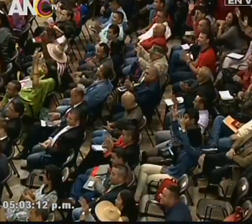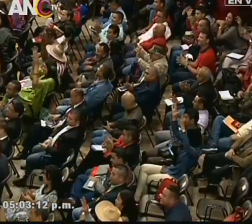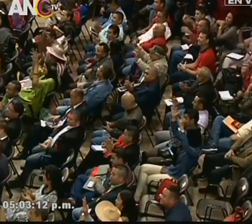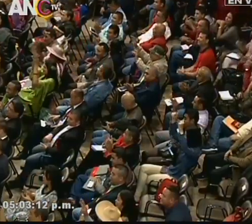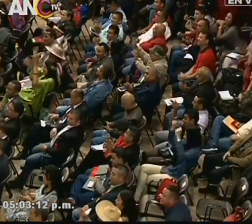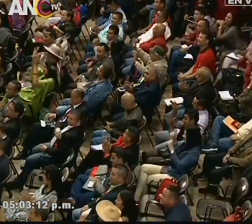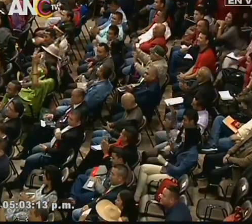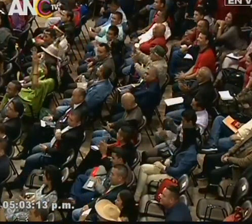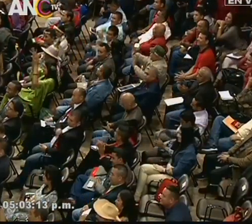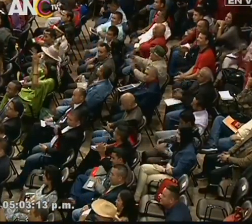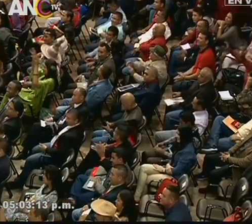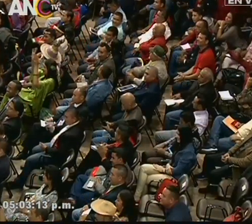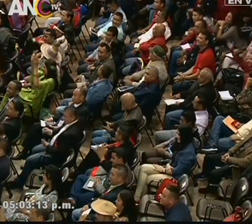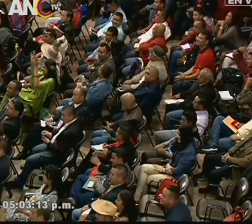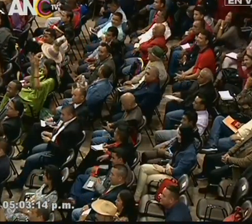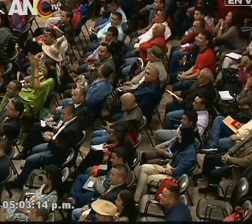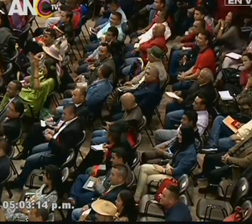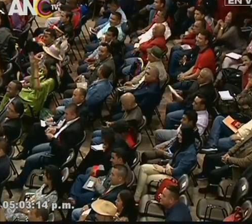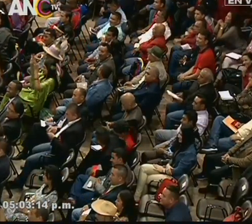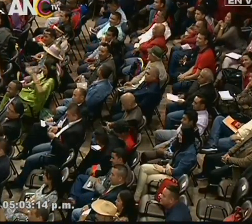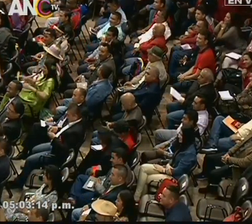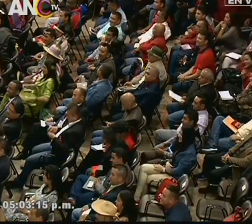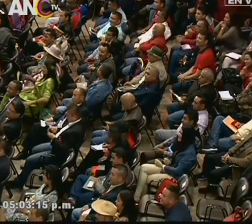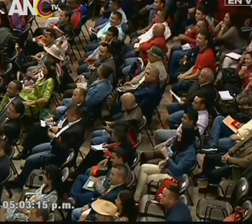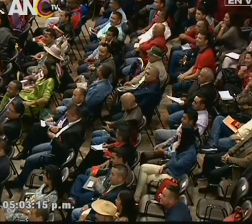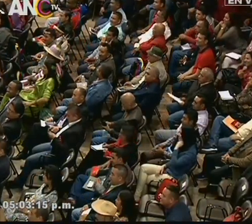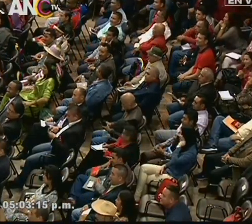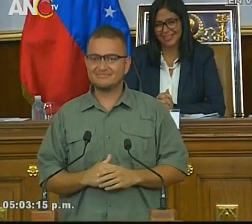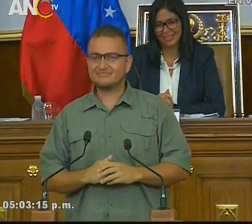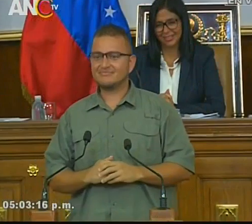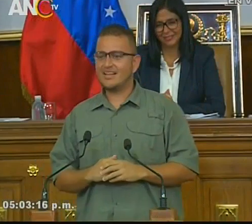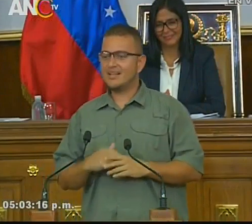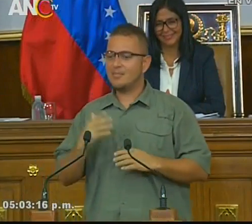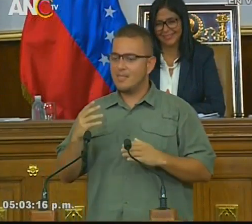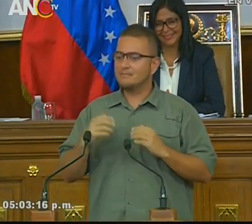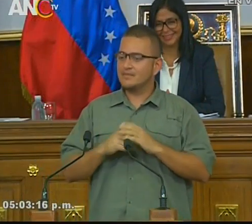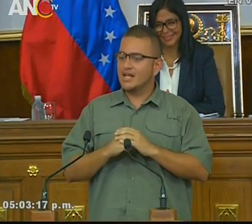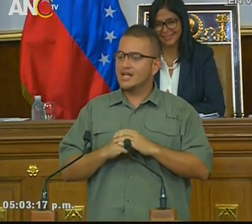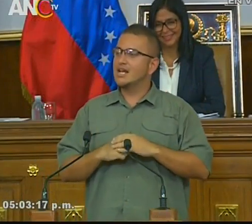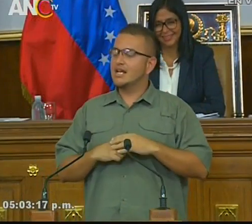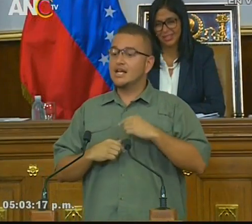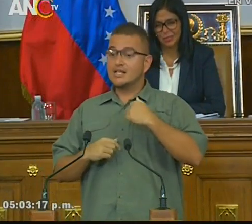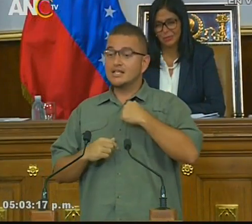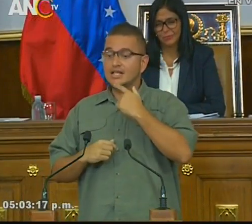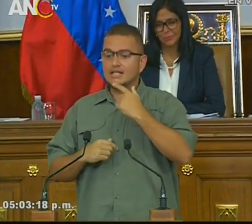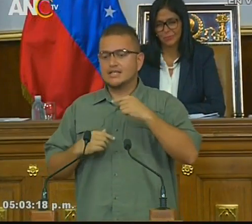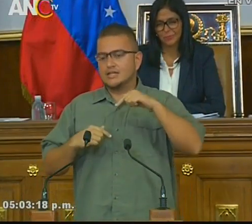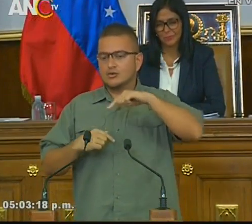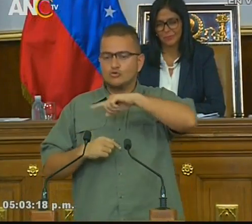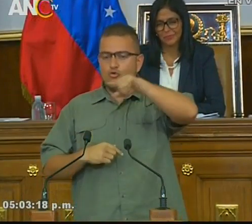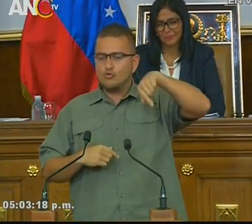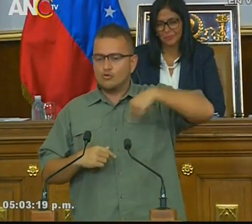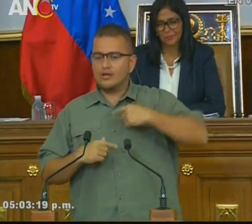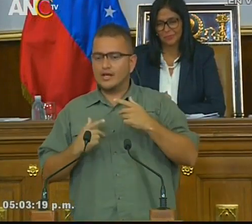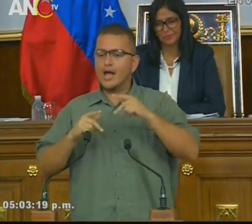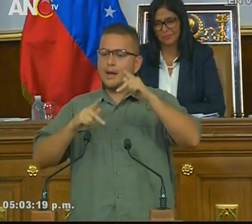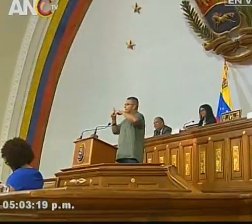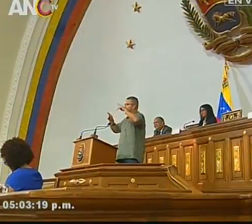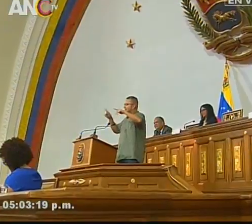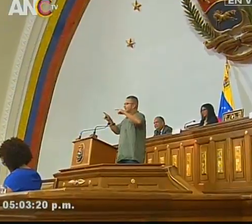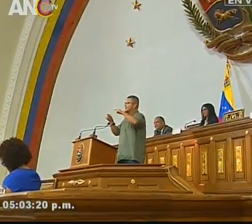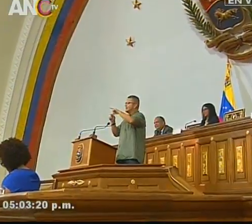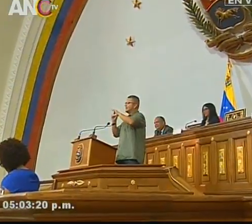Yo me enamoro muchísimo, esa seña, estoy contento por eso.